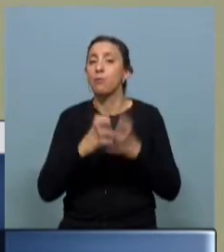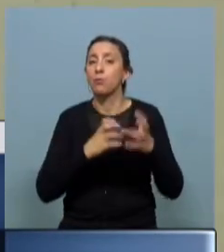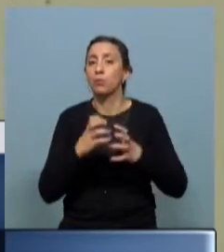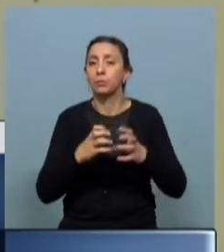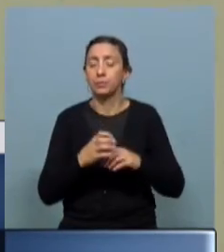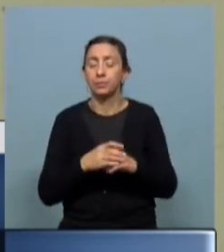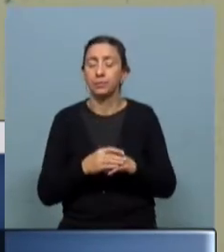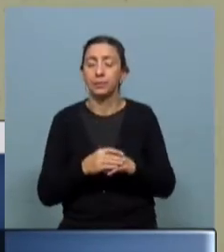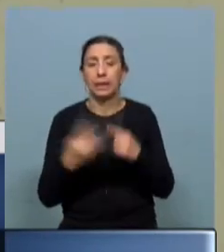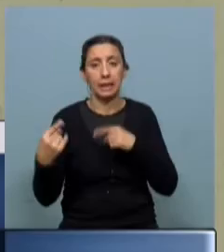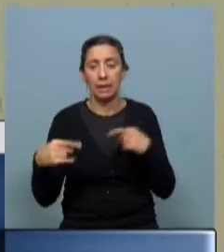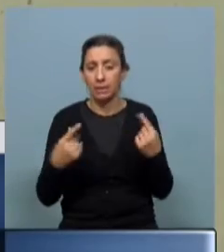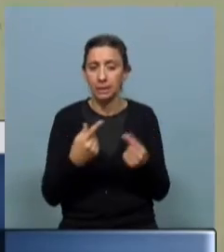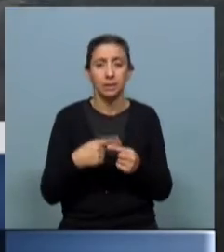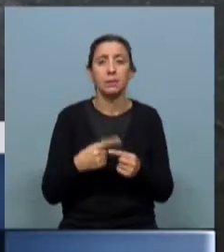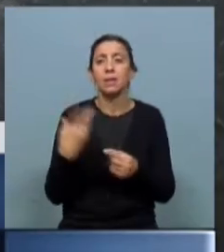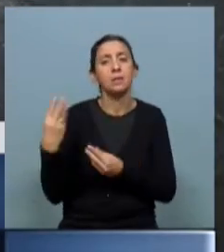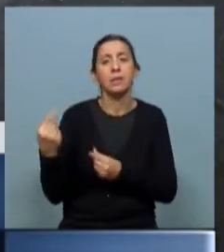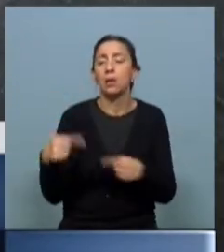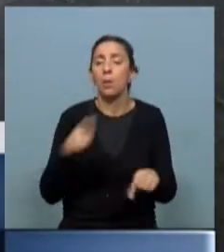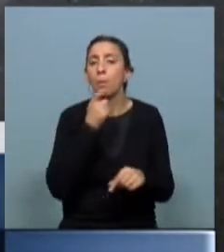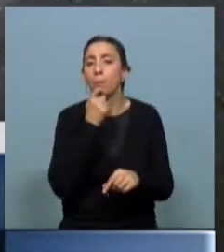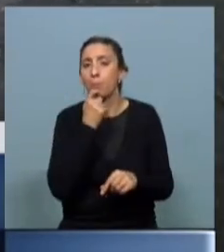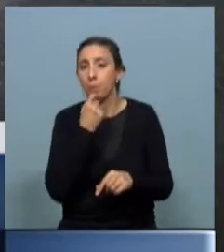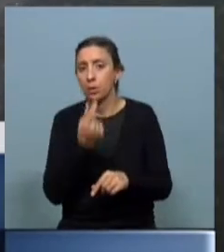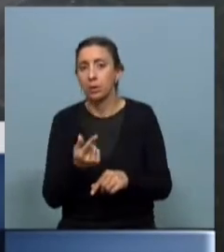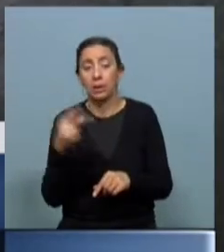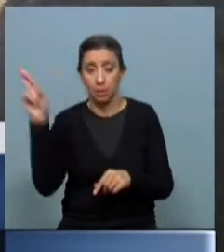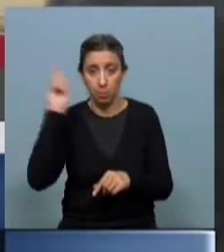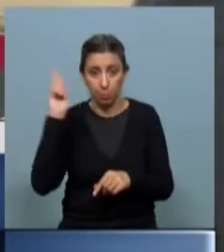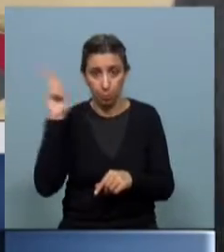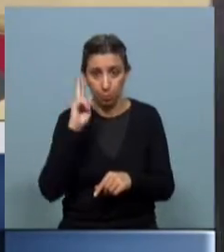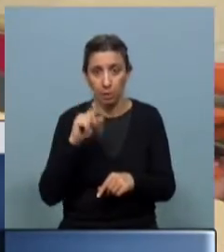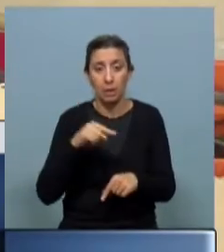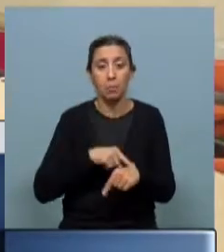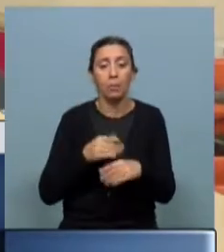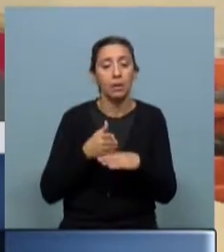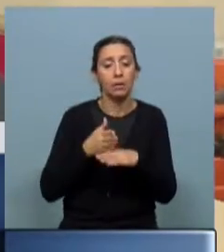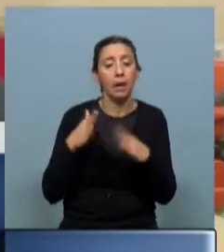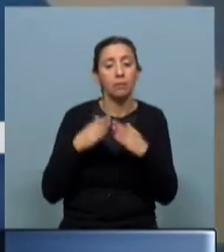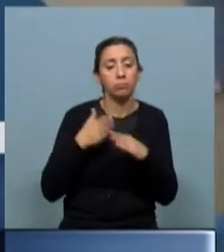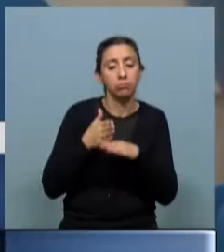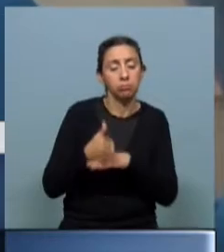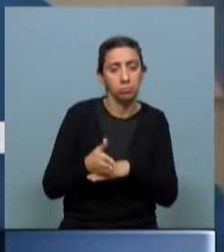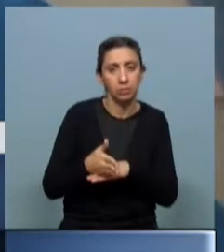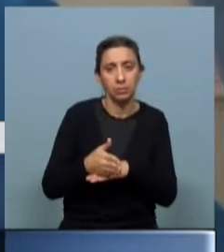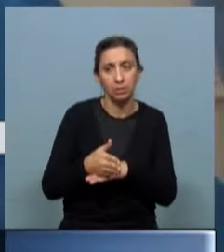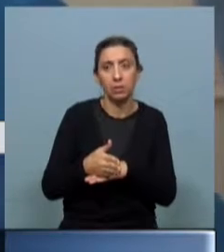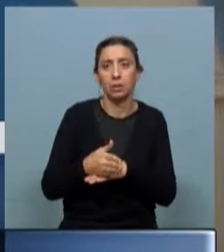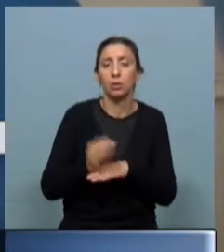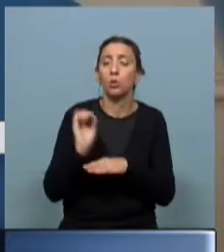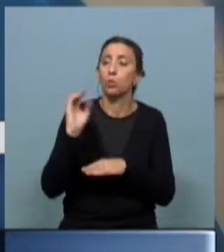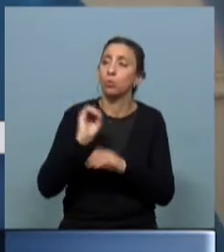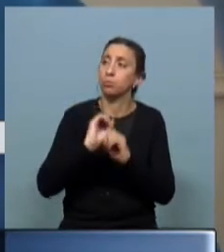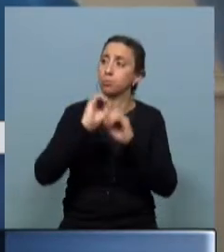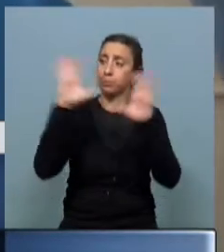con distintos sensores, por ejemplo, el ultrasonido que detecte cuando entra a la casa, entonces se prende la luz del